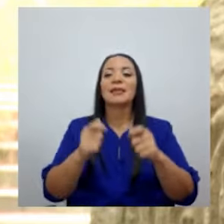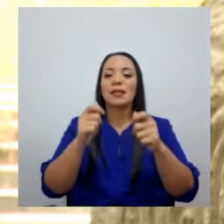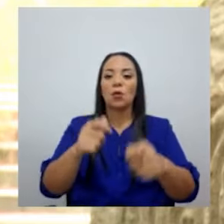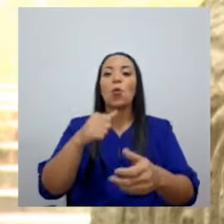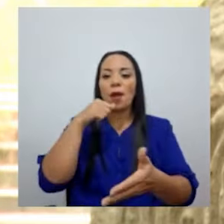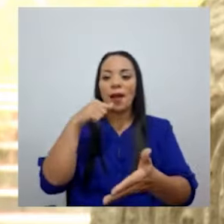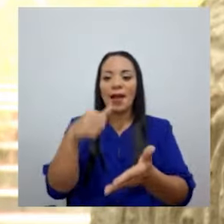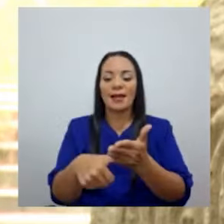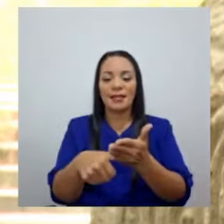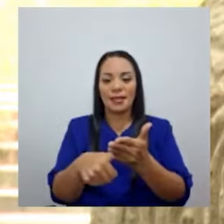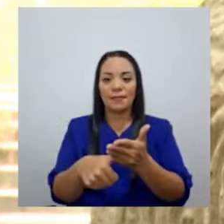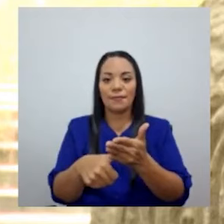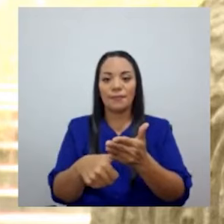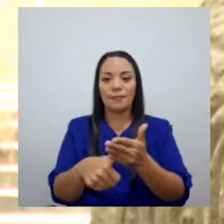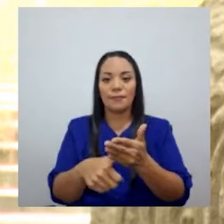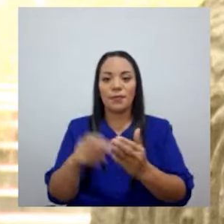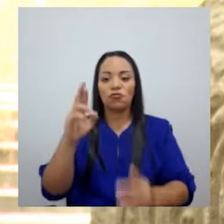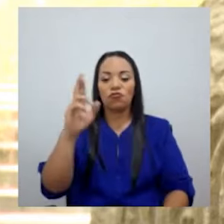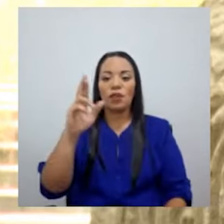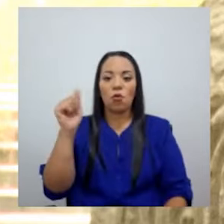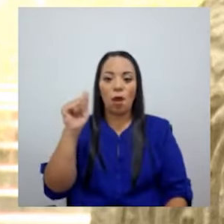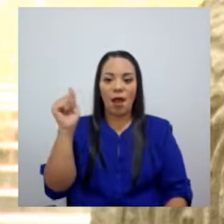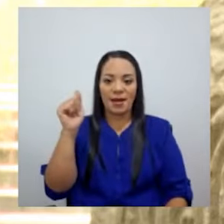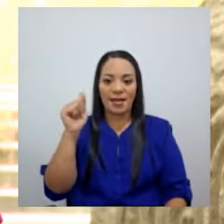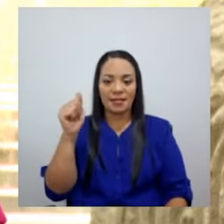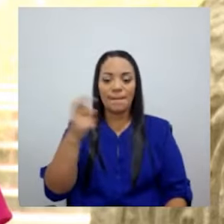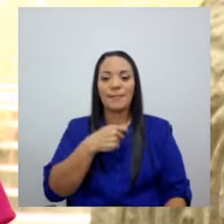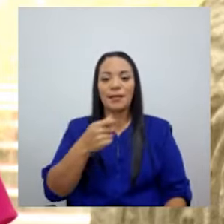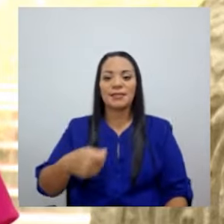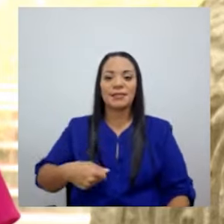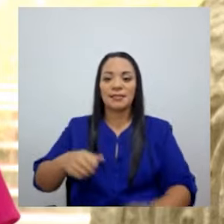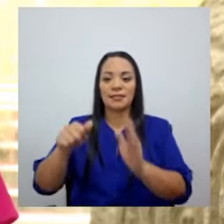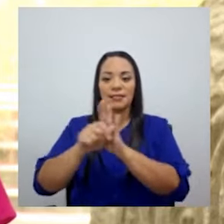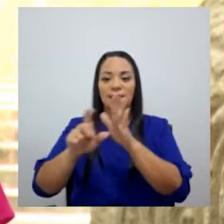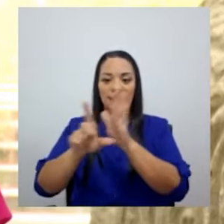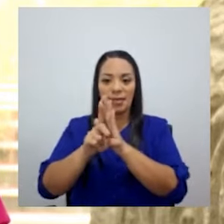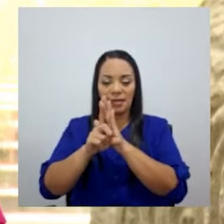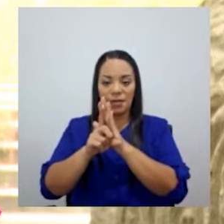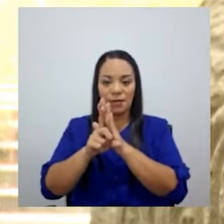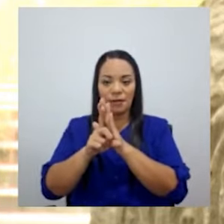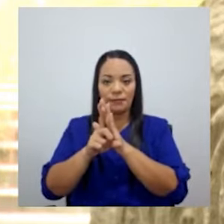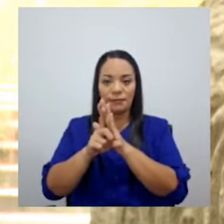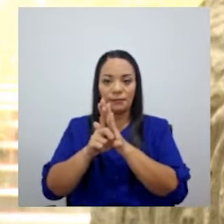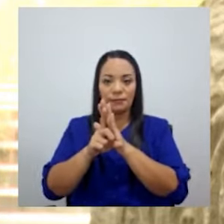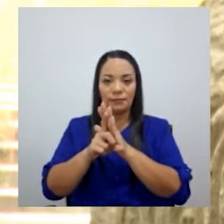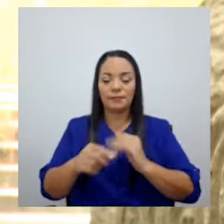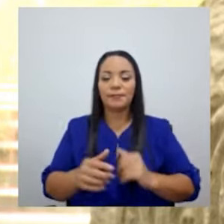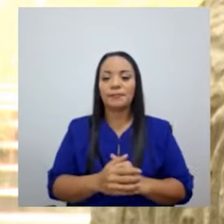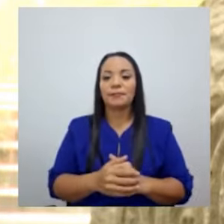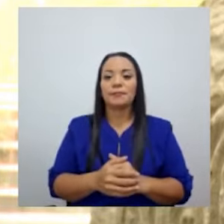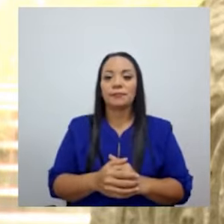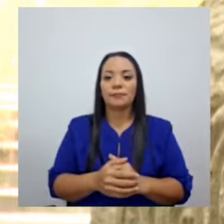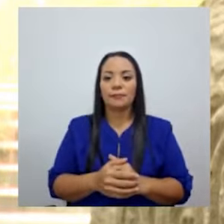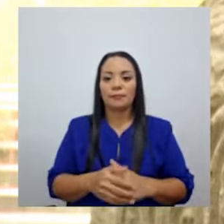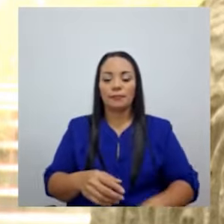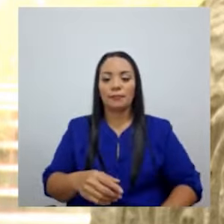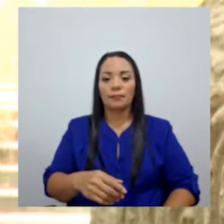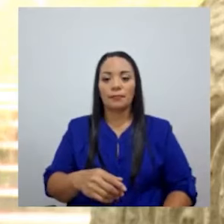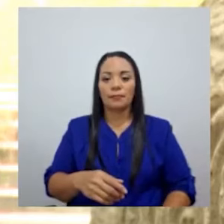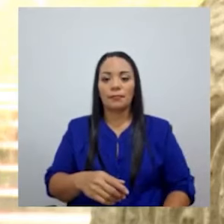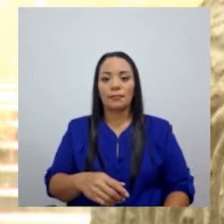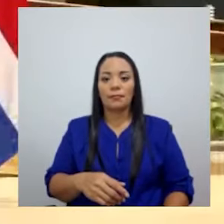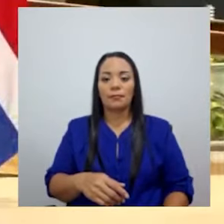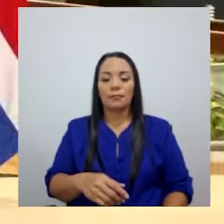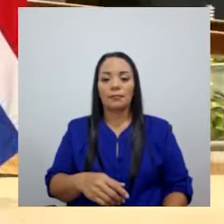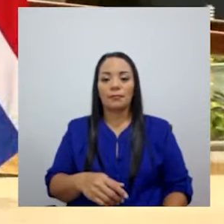carta a don Rodrigo Arias, el presidente de la Asamblea Legislativa. En esa carta... La envié por correo a